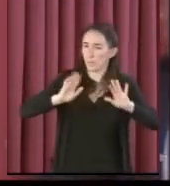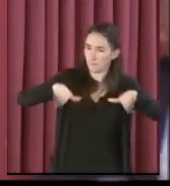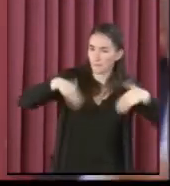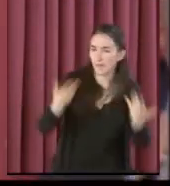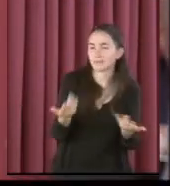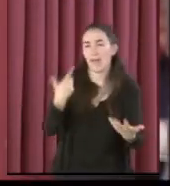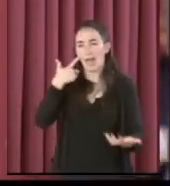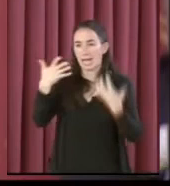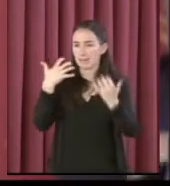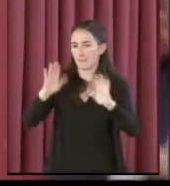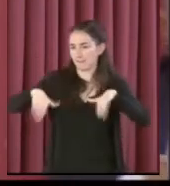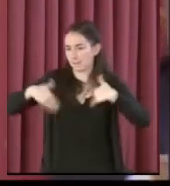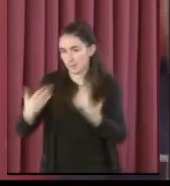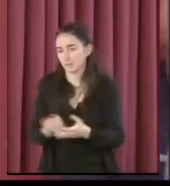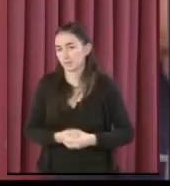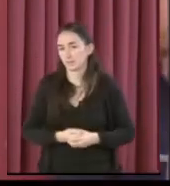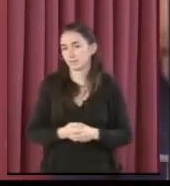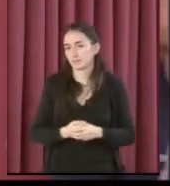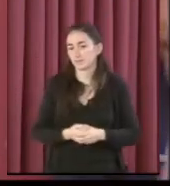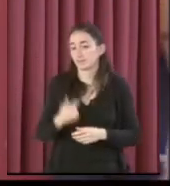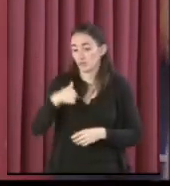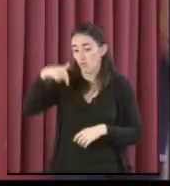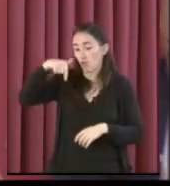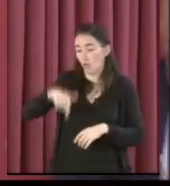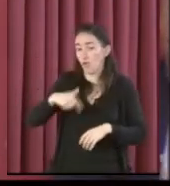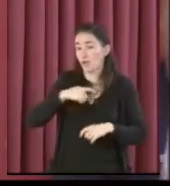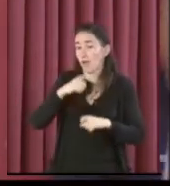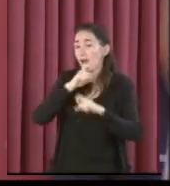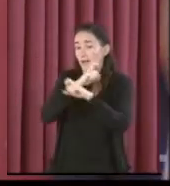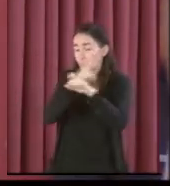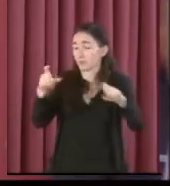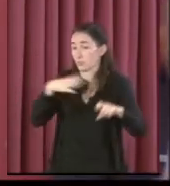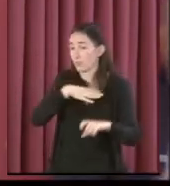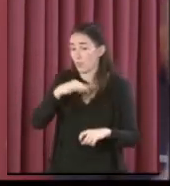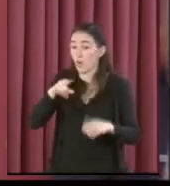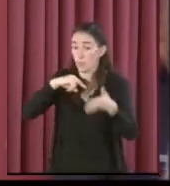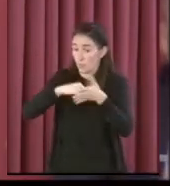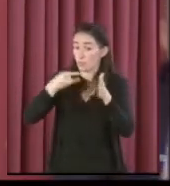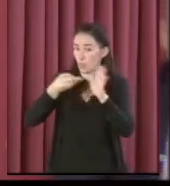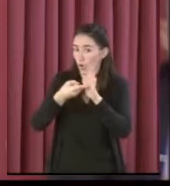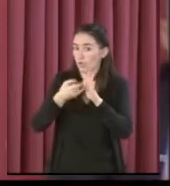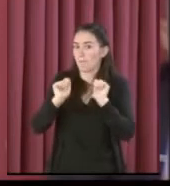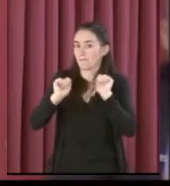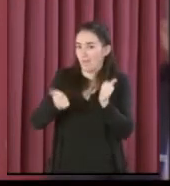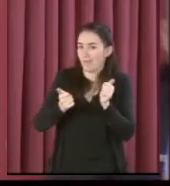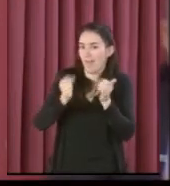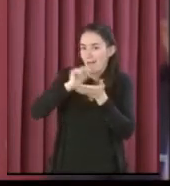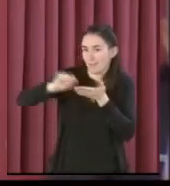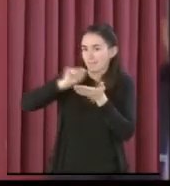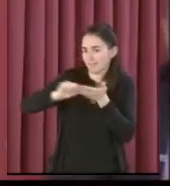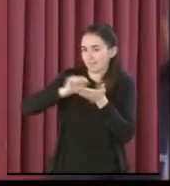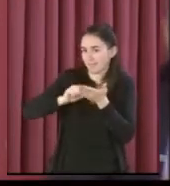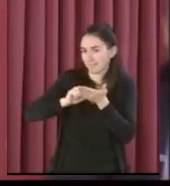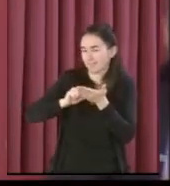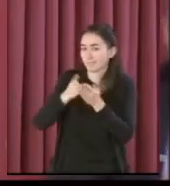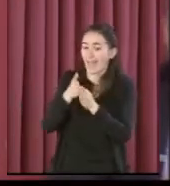escénicas en la ciudad. Hoy les puedo avanzar que el proyecto ya se encuentra en fase de redacción. El anteproyecto